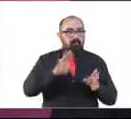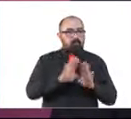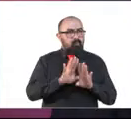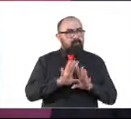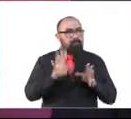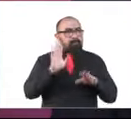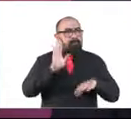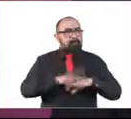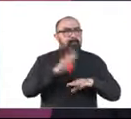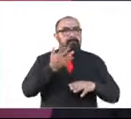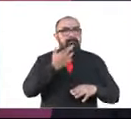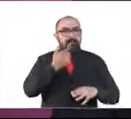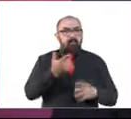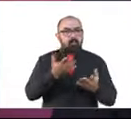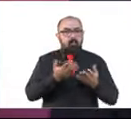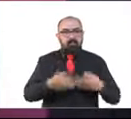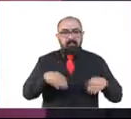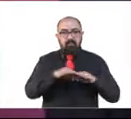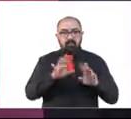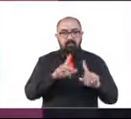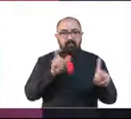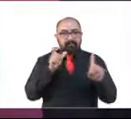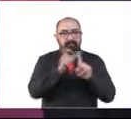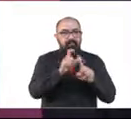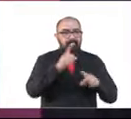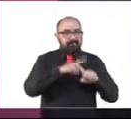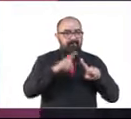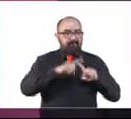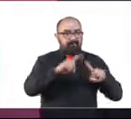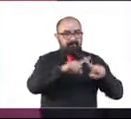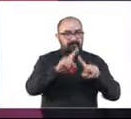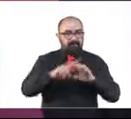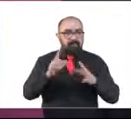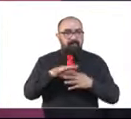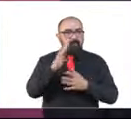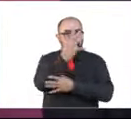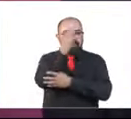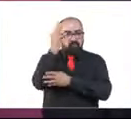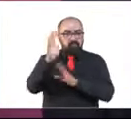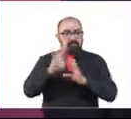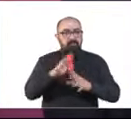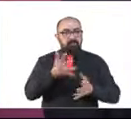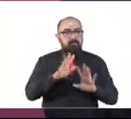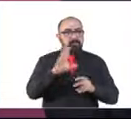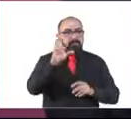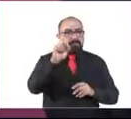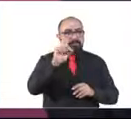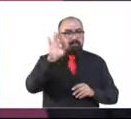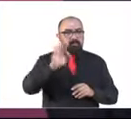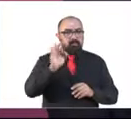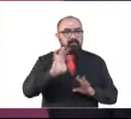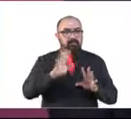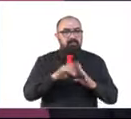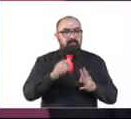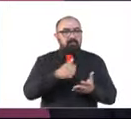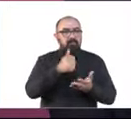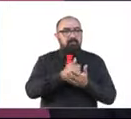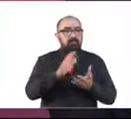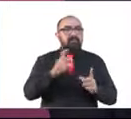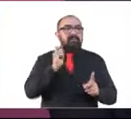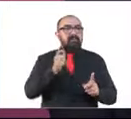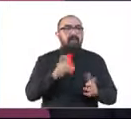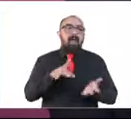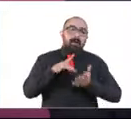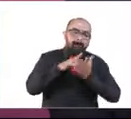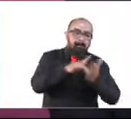conservar los bosques que todavía hay ahí, que es como el 30% de la superficie de toda la Ciudad de México, pues es apoyando a los ejidos y